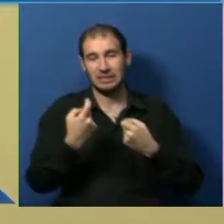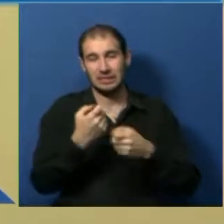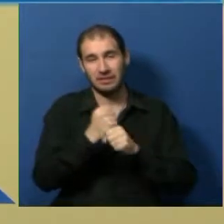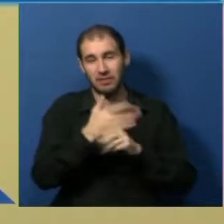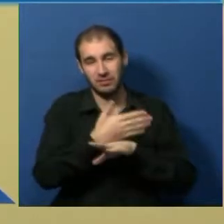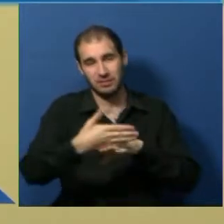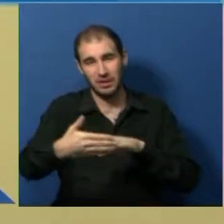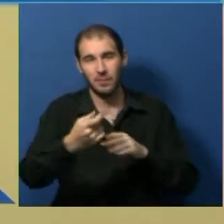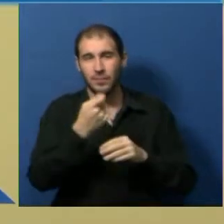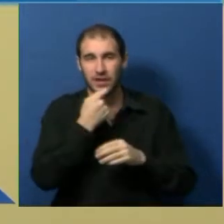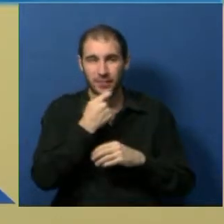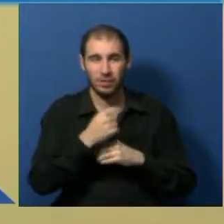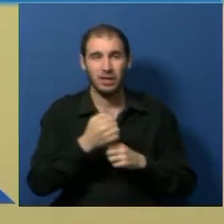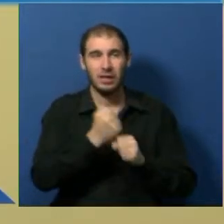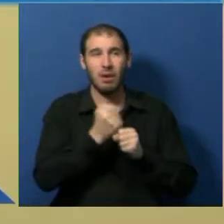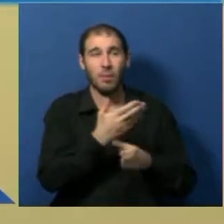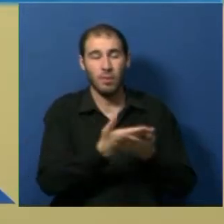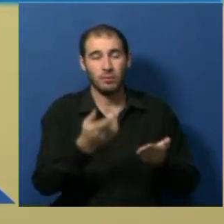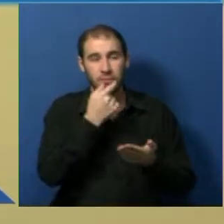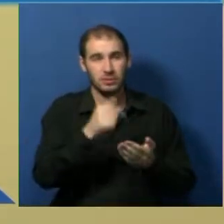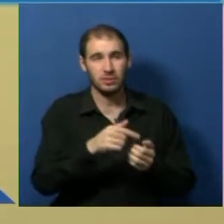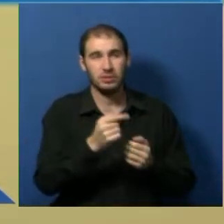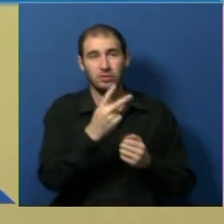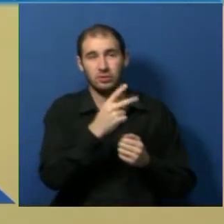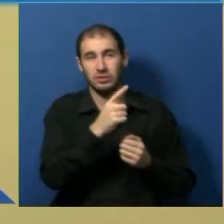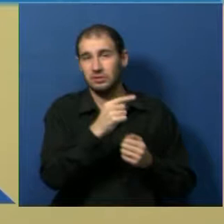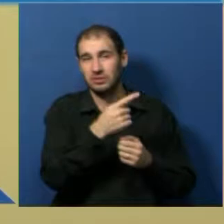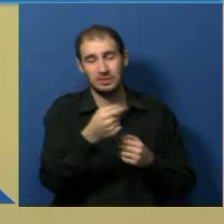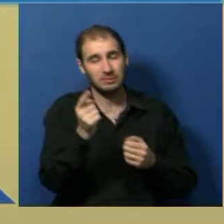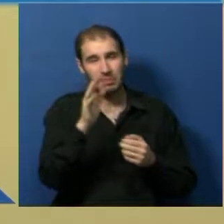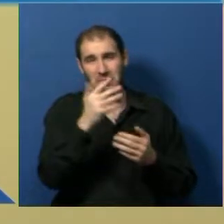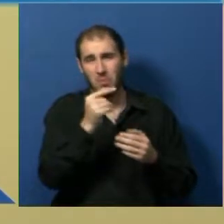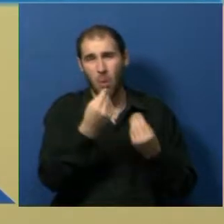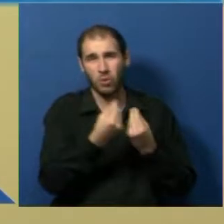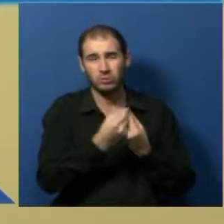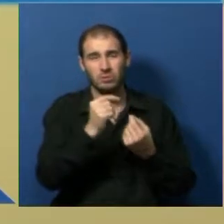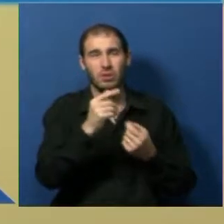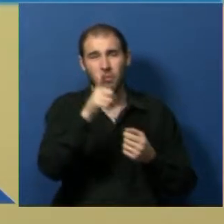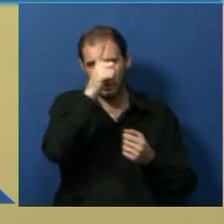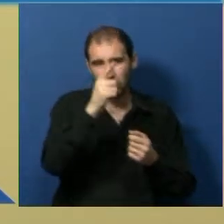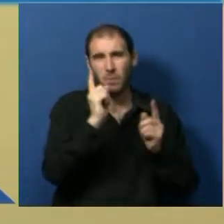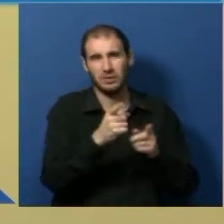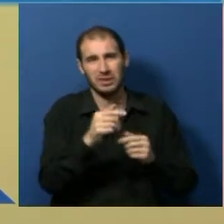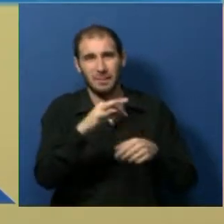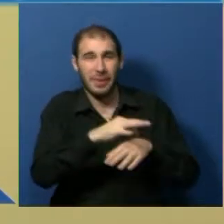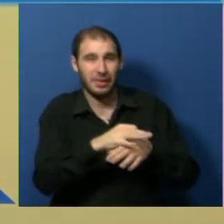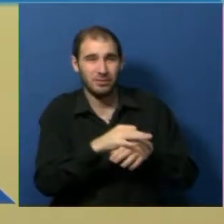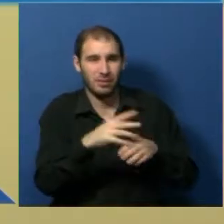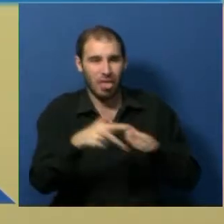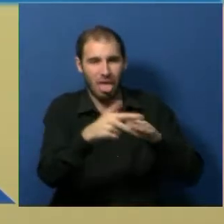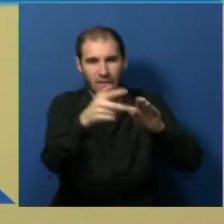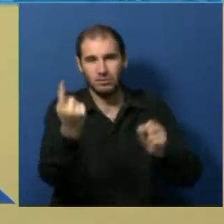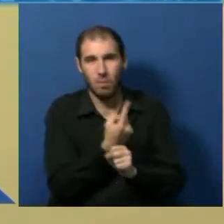empleo. Por ejemplo, del empleo público en Mendoza el 60% son sueldos. Claro. Docentes, policías, médicos, no podemos recortar por